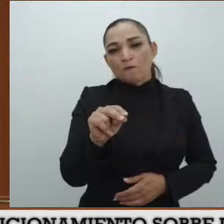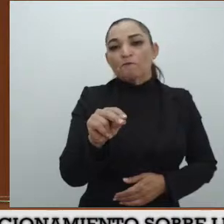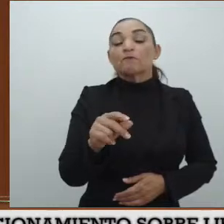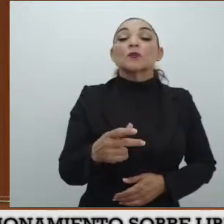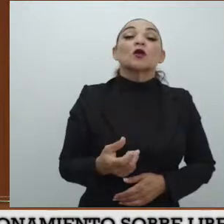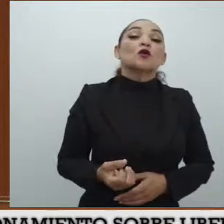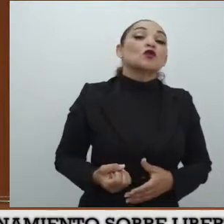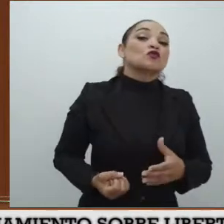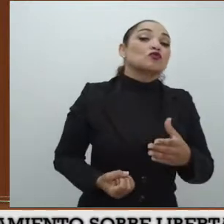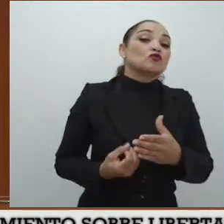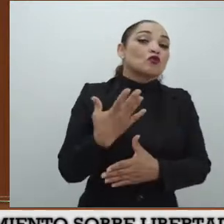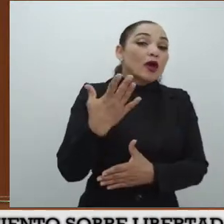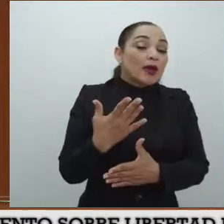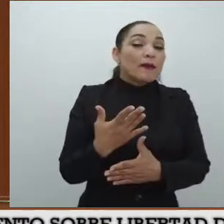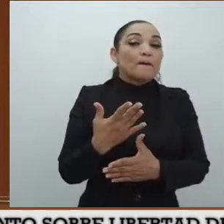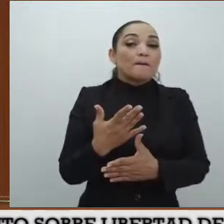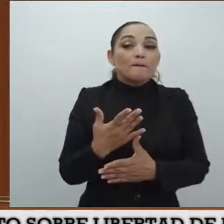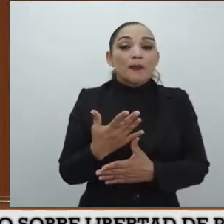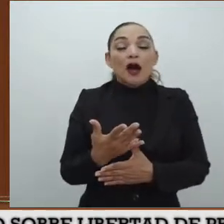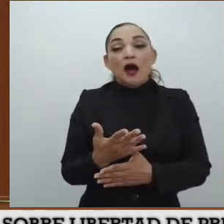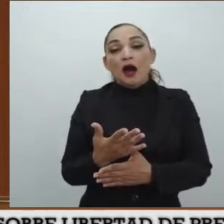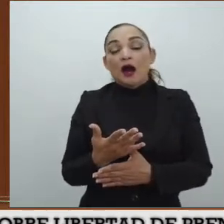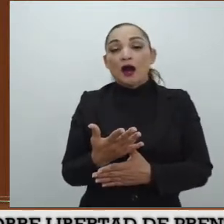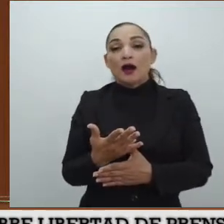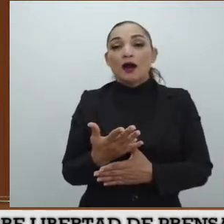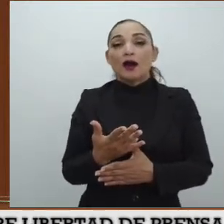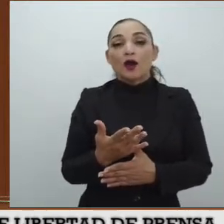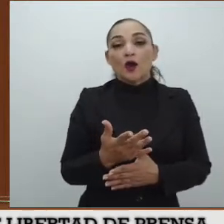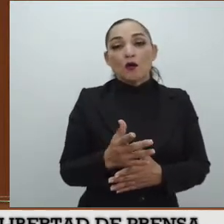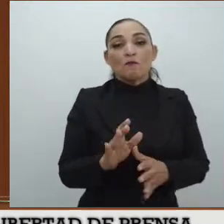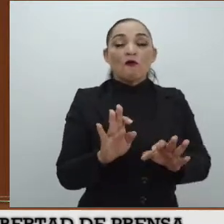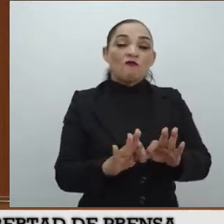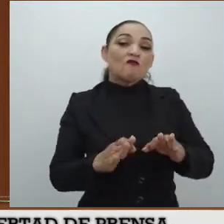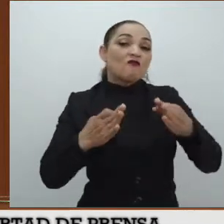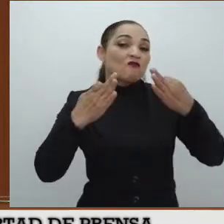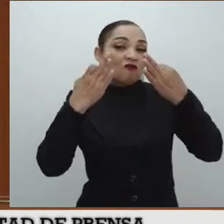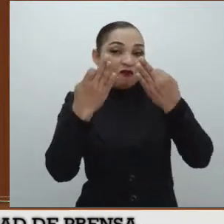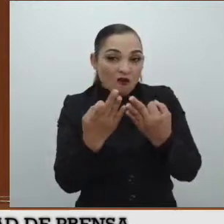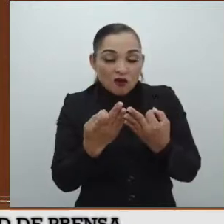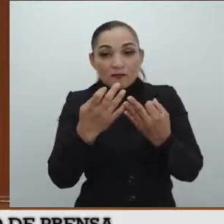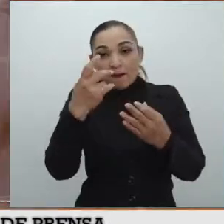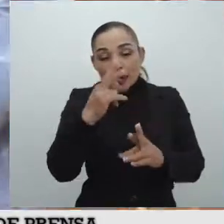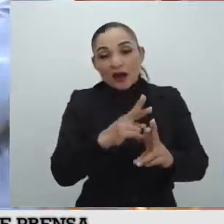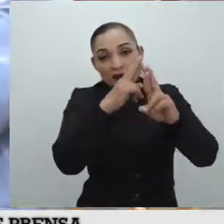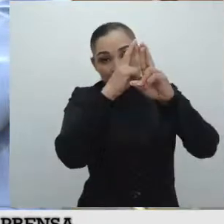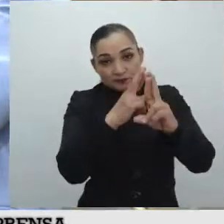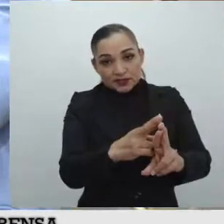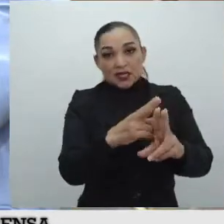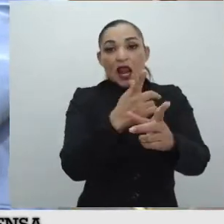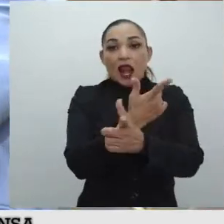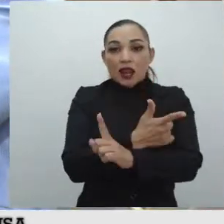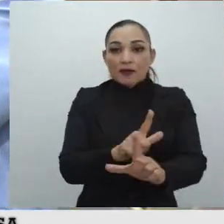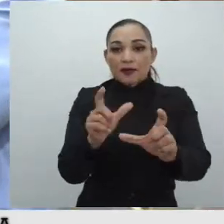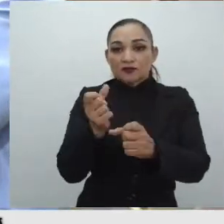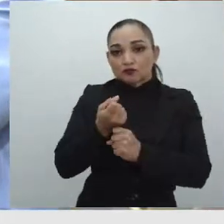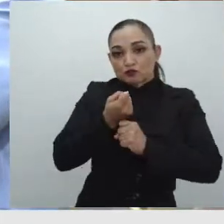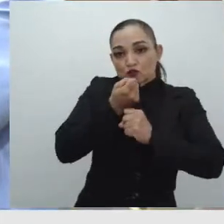democrática con total respeto al ejercicio de la libre expresión.